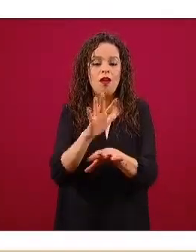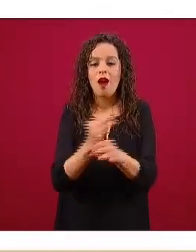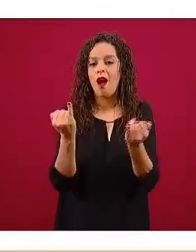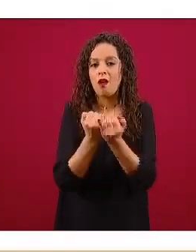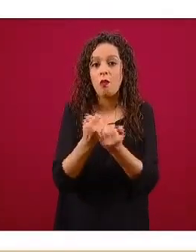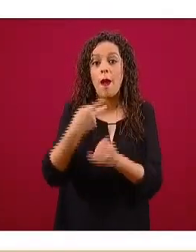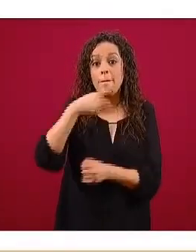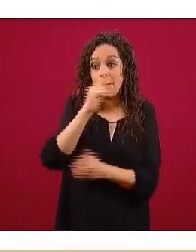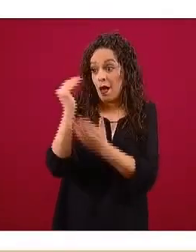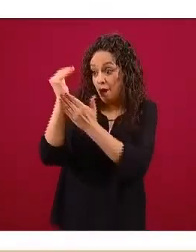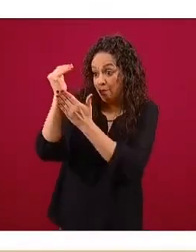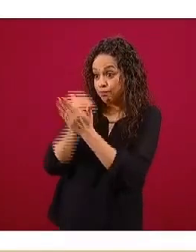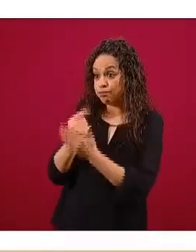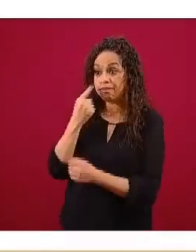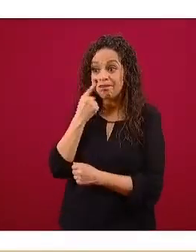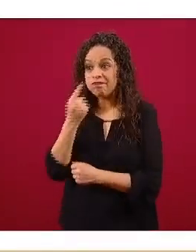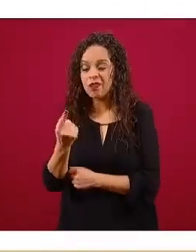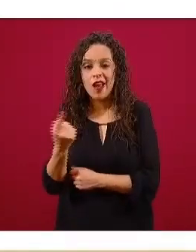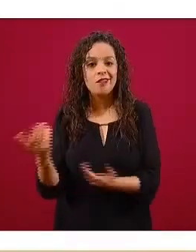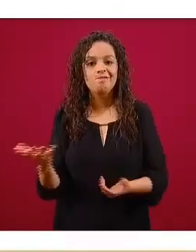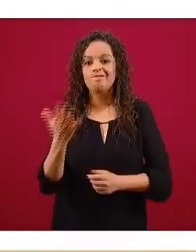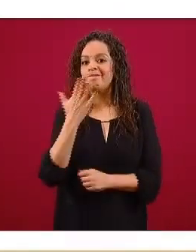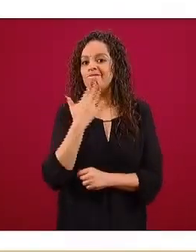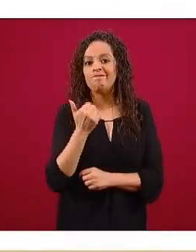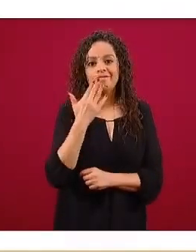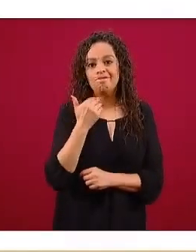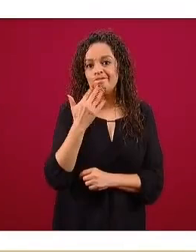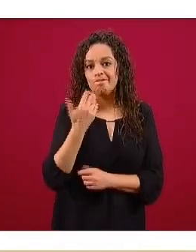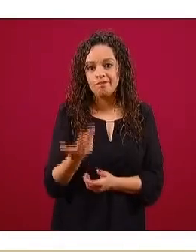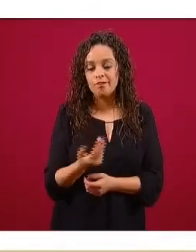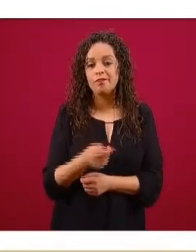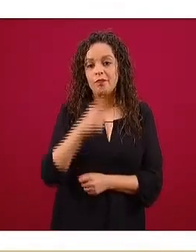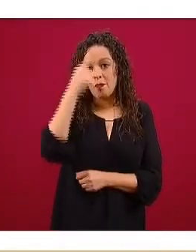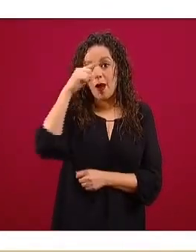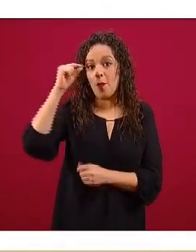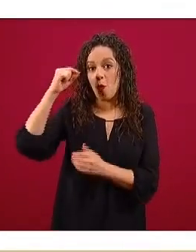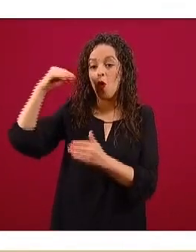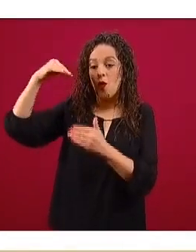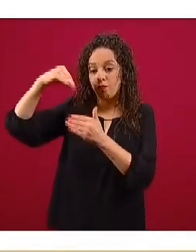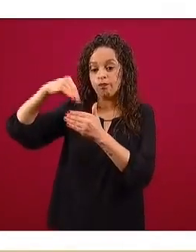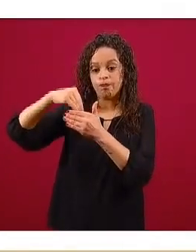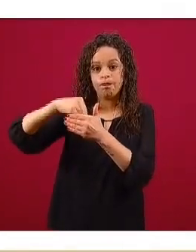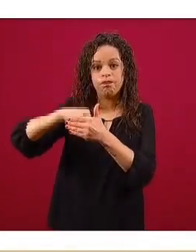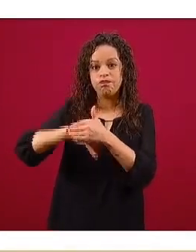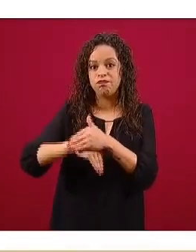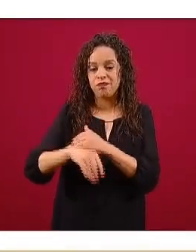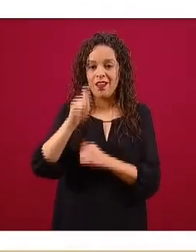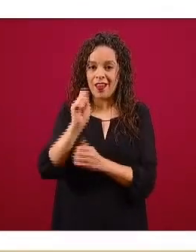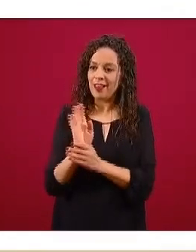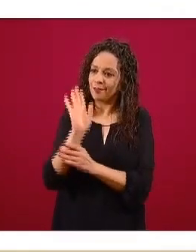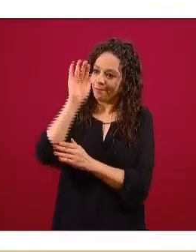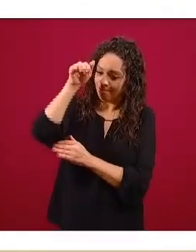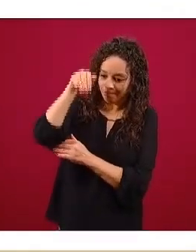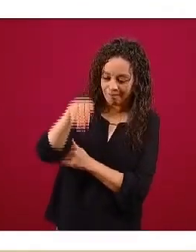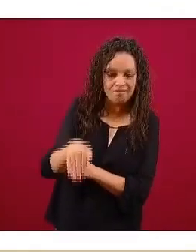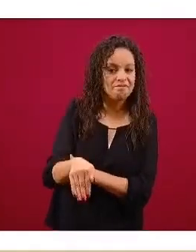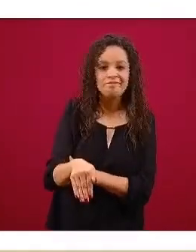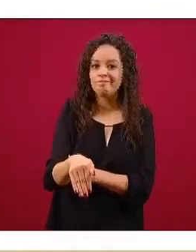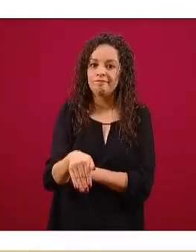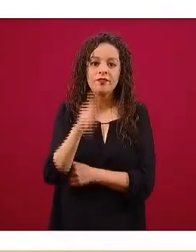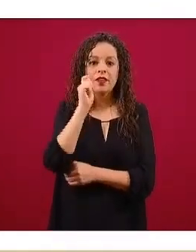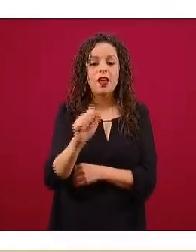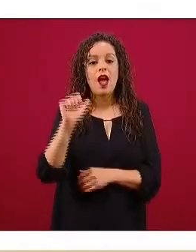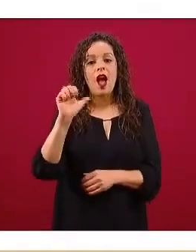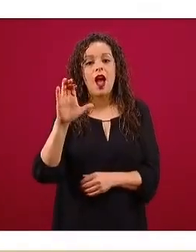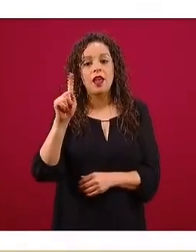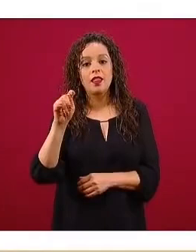decir, no vemos una disminución, una tendencia que sea descendente en la presentación de los casos activos, es decir, las personas